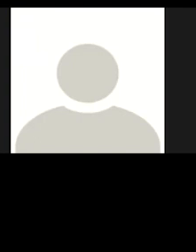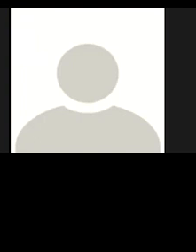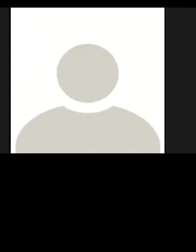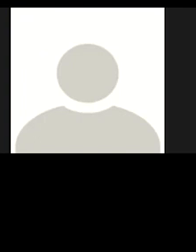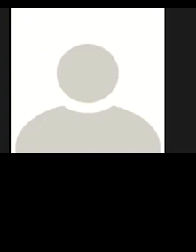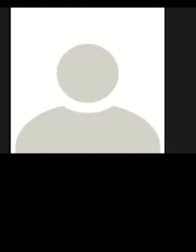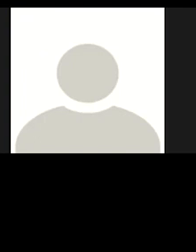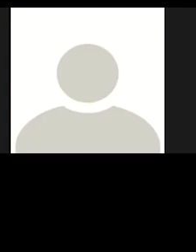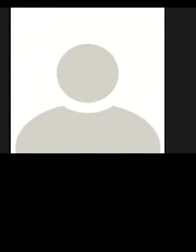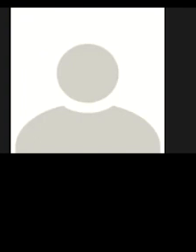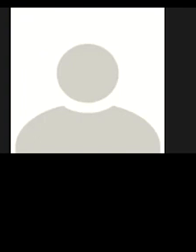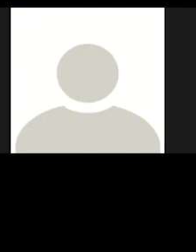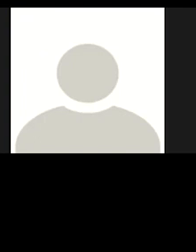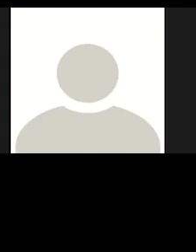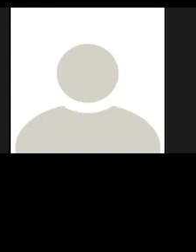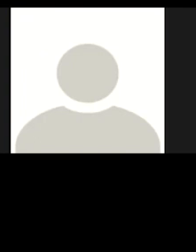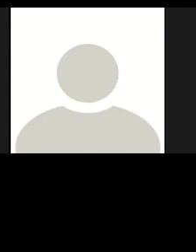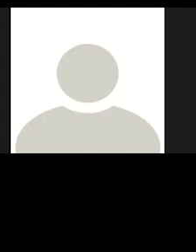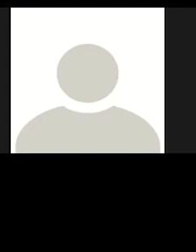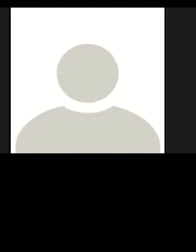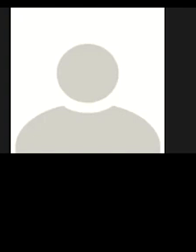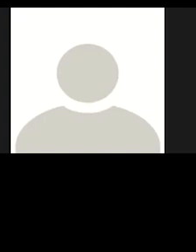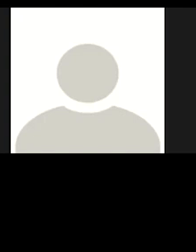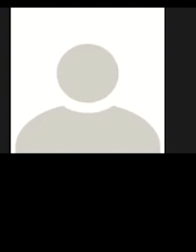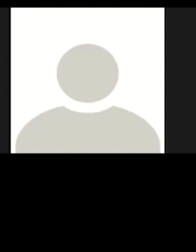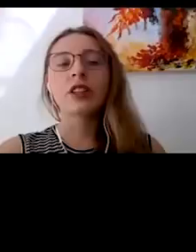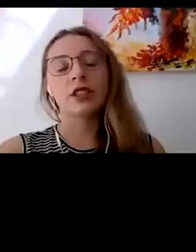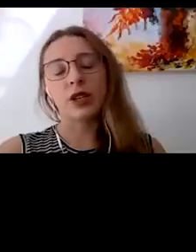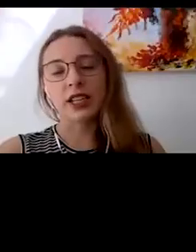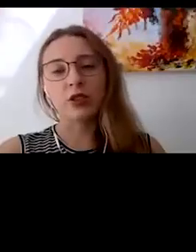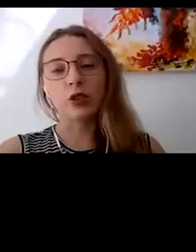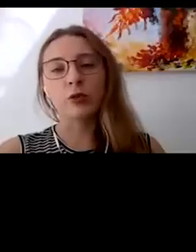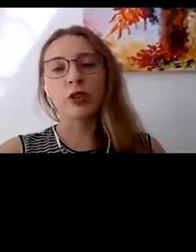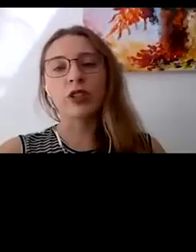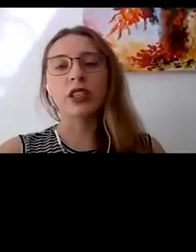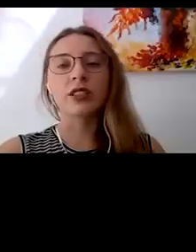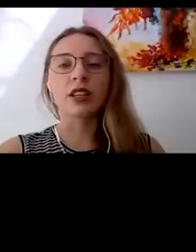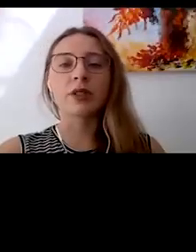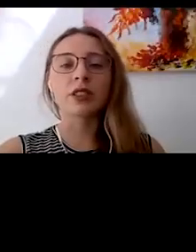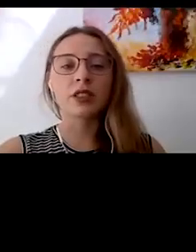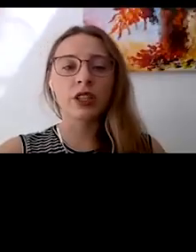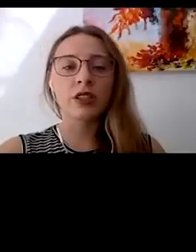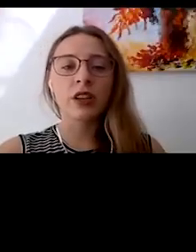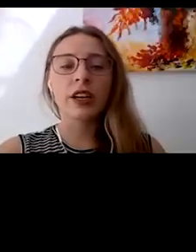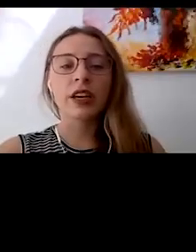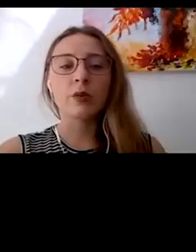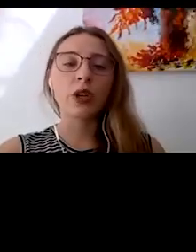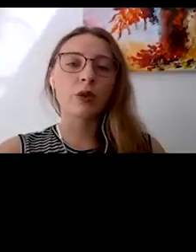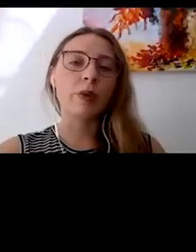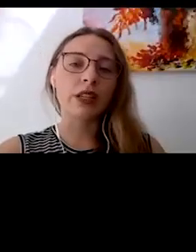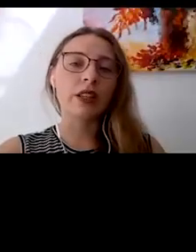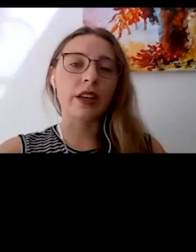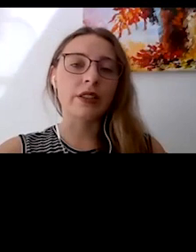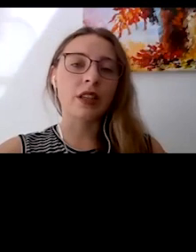también recalcar que, como ya lo vimos, que los trabajadores tienen el derecho a la capacitación, es obligación de los patrones realizar capacitaciones y,